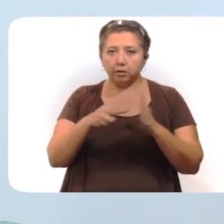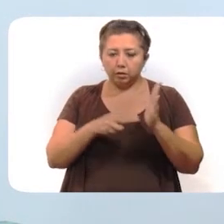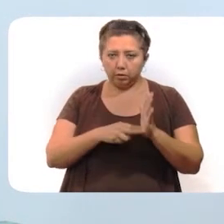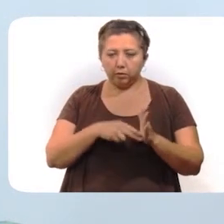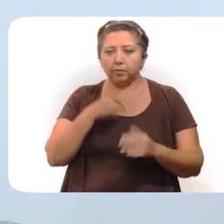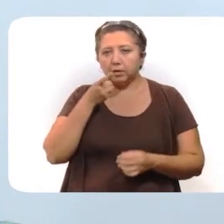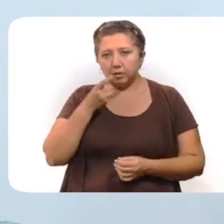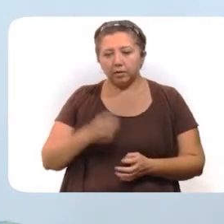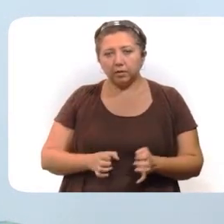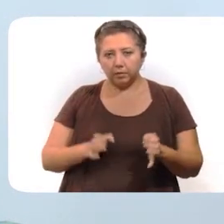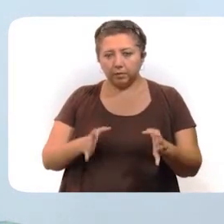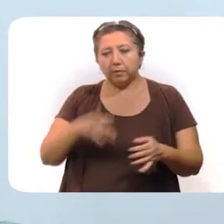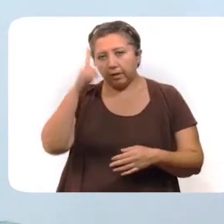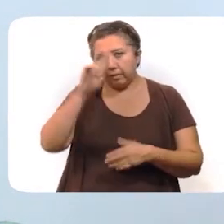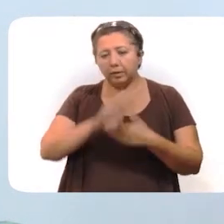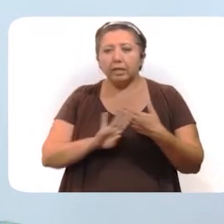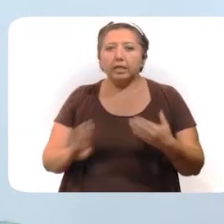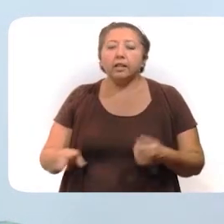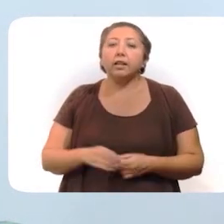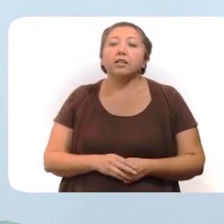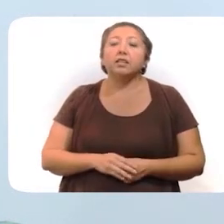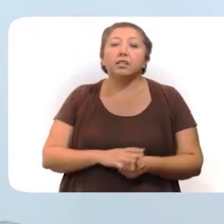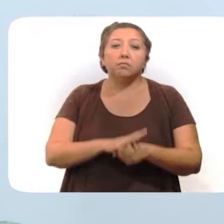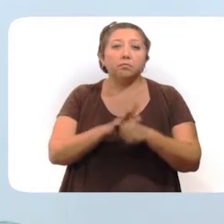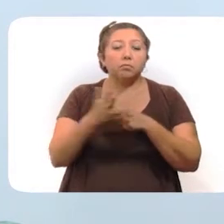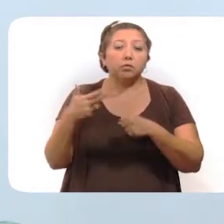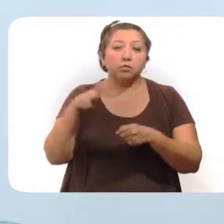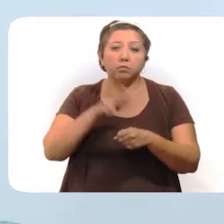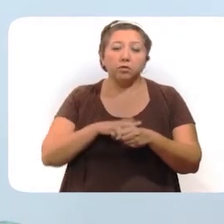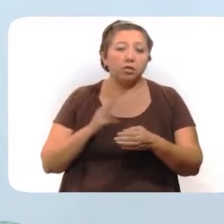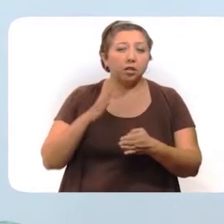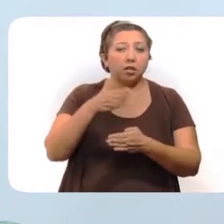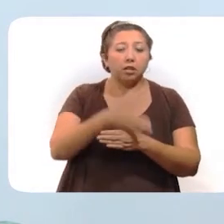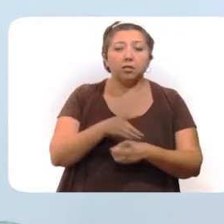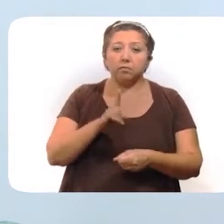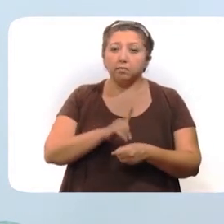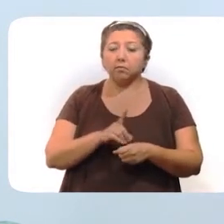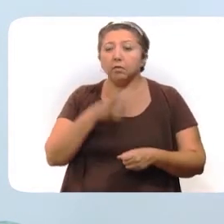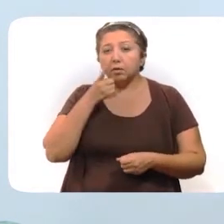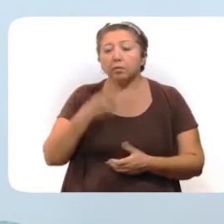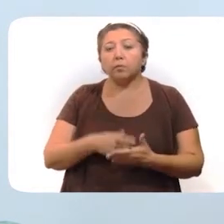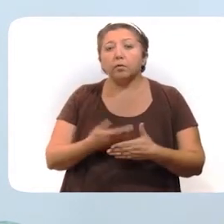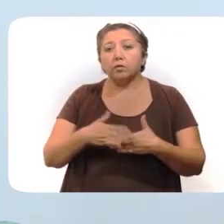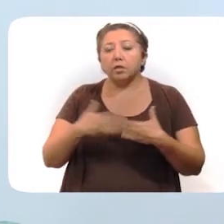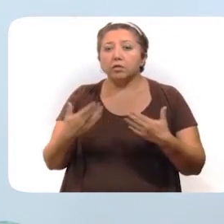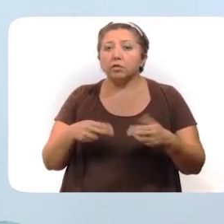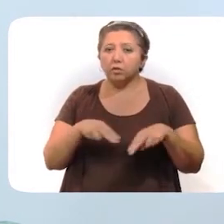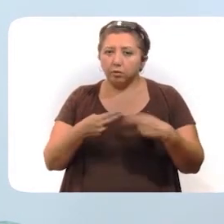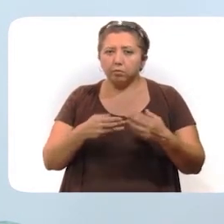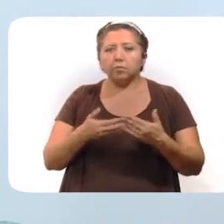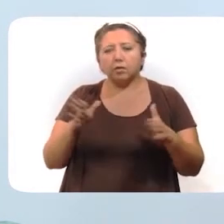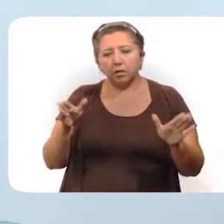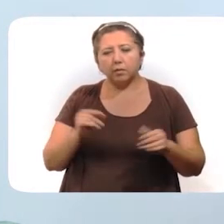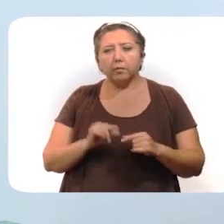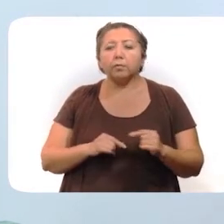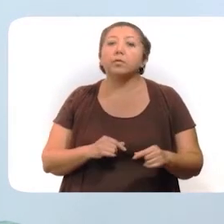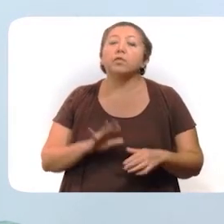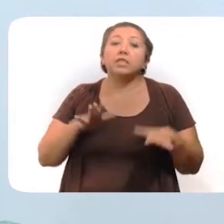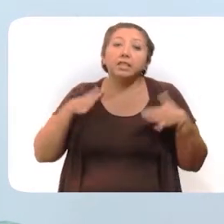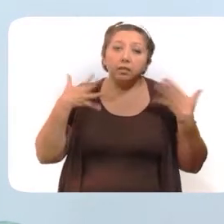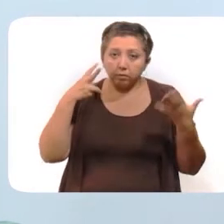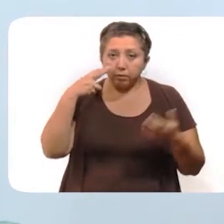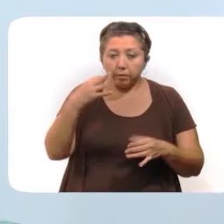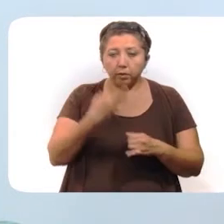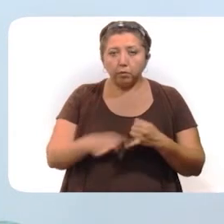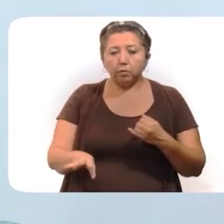medidas sanitarias, para evitar comprometer nuestra capacidad hospitalaria e interrumpir el proceso de reactivación económica. Según